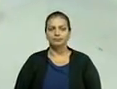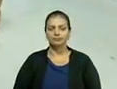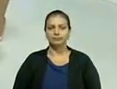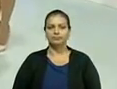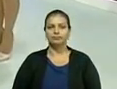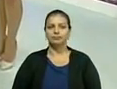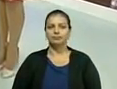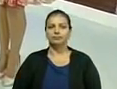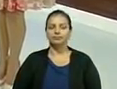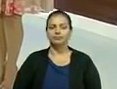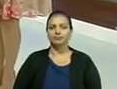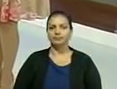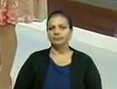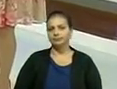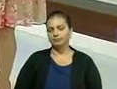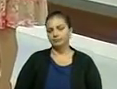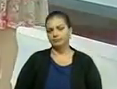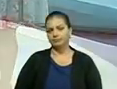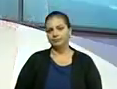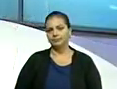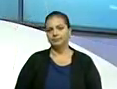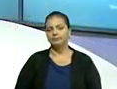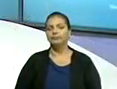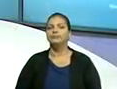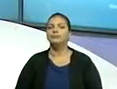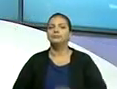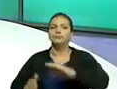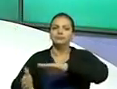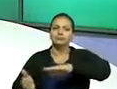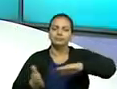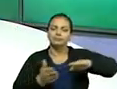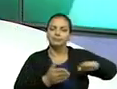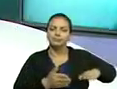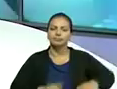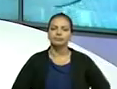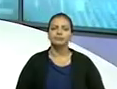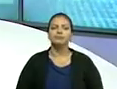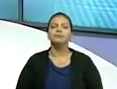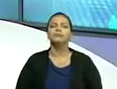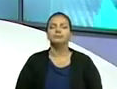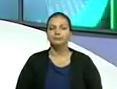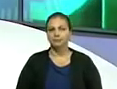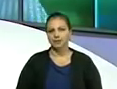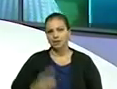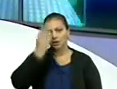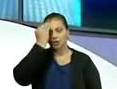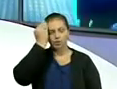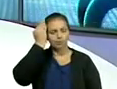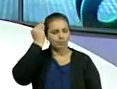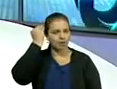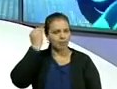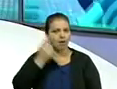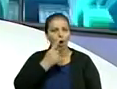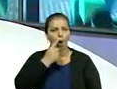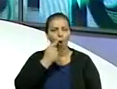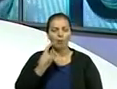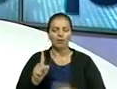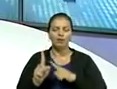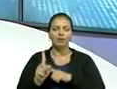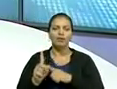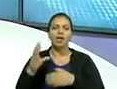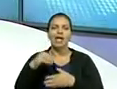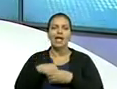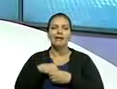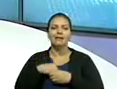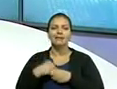Y detienen a un presunto microtraficante extranjero en Riobamba, provincia del Chimborazo. El sujeto